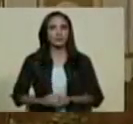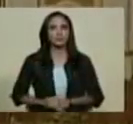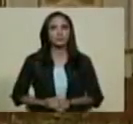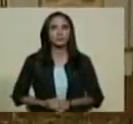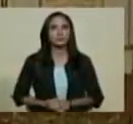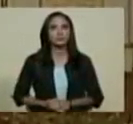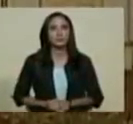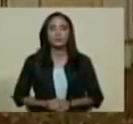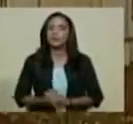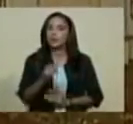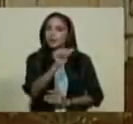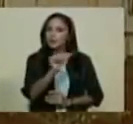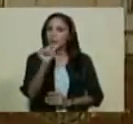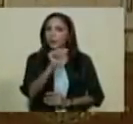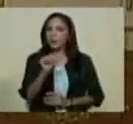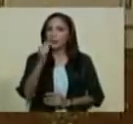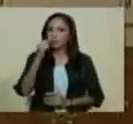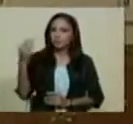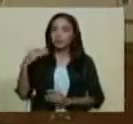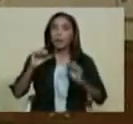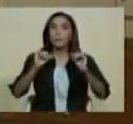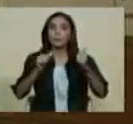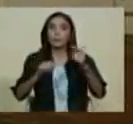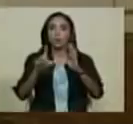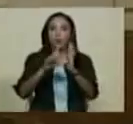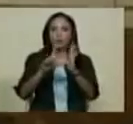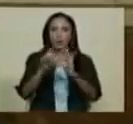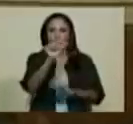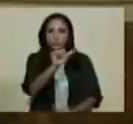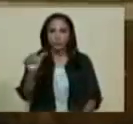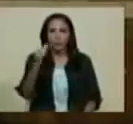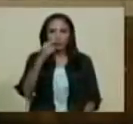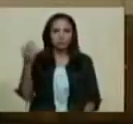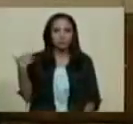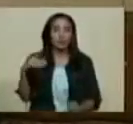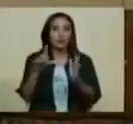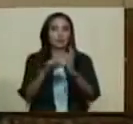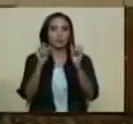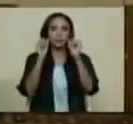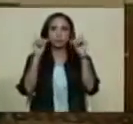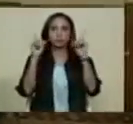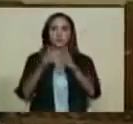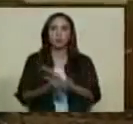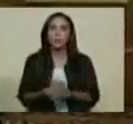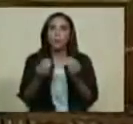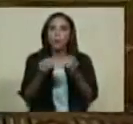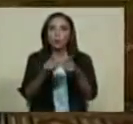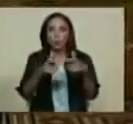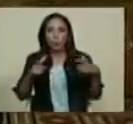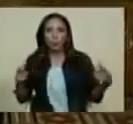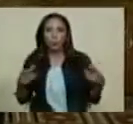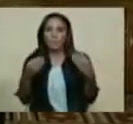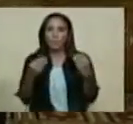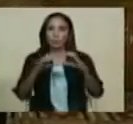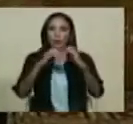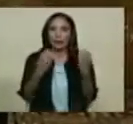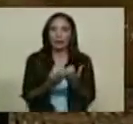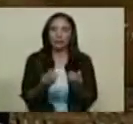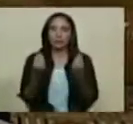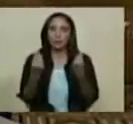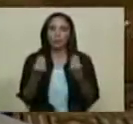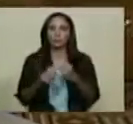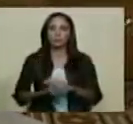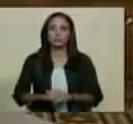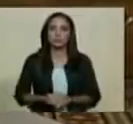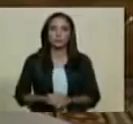Hace una semana empezaron los liceos. Increíble lo que ha sido el inicio de clase, ¿no? Lo que ha